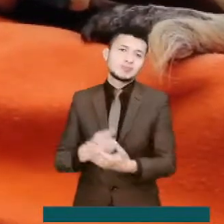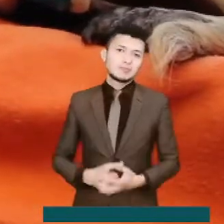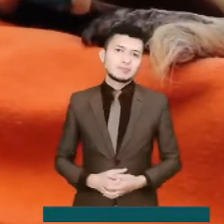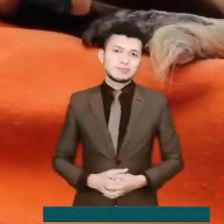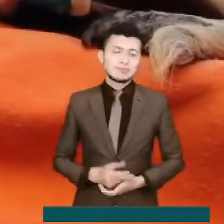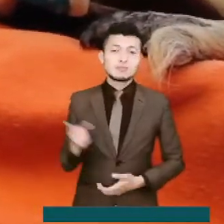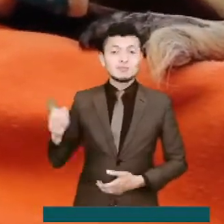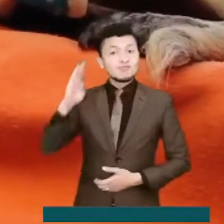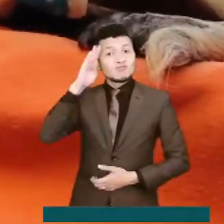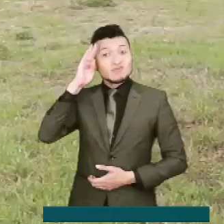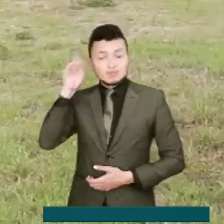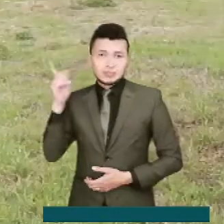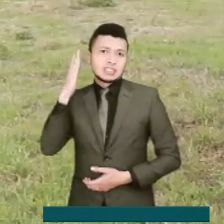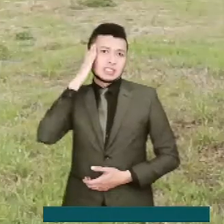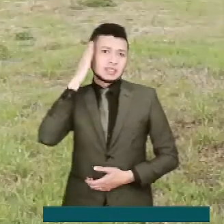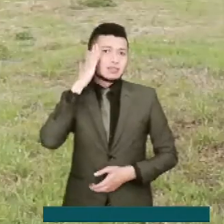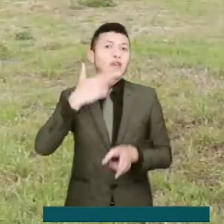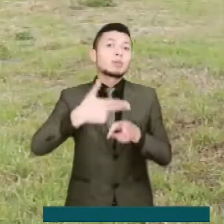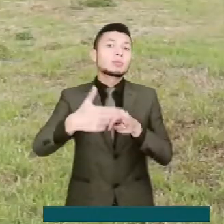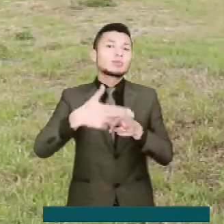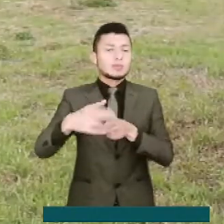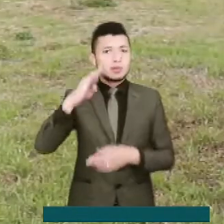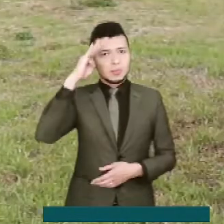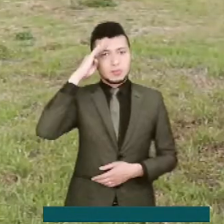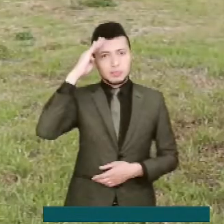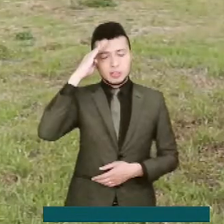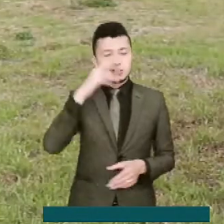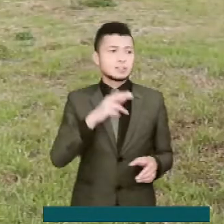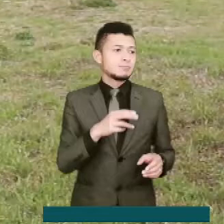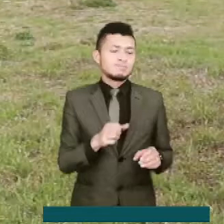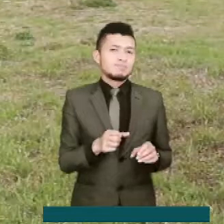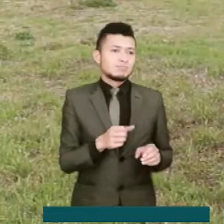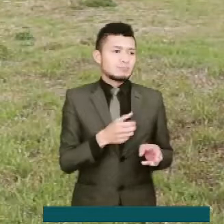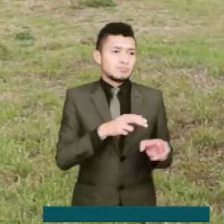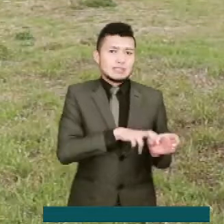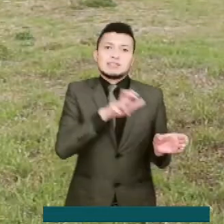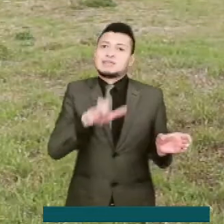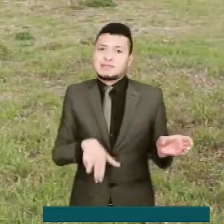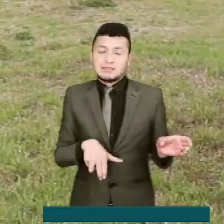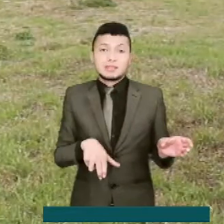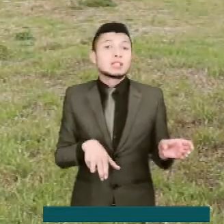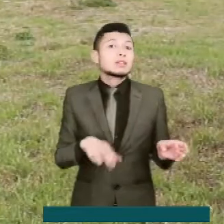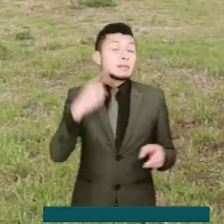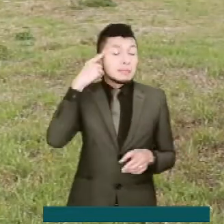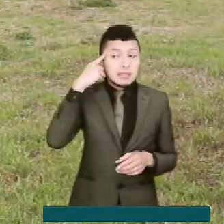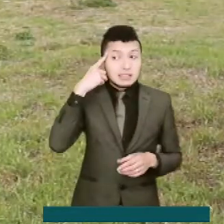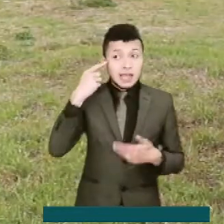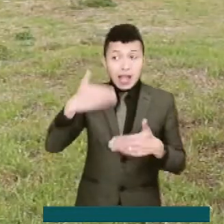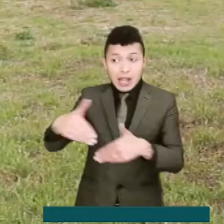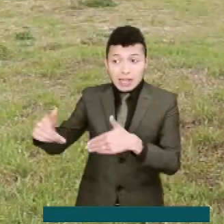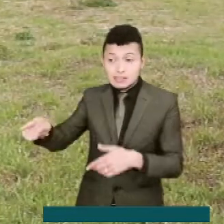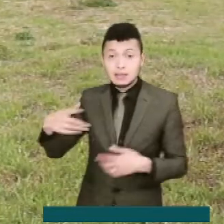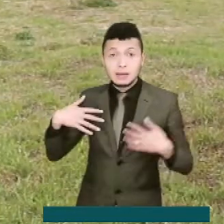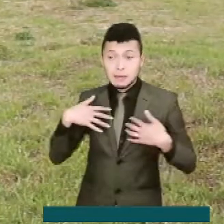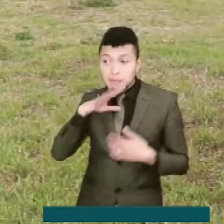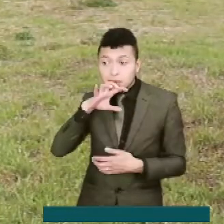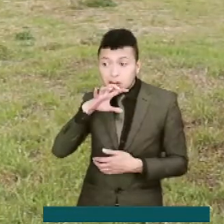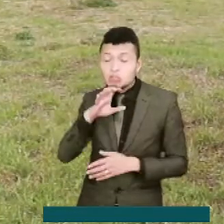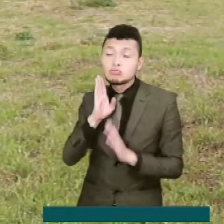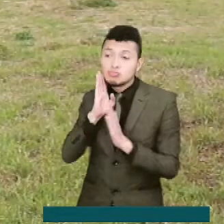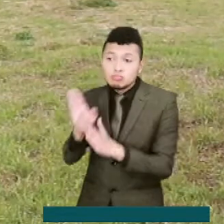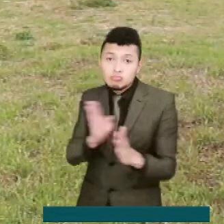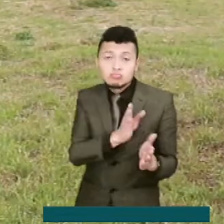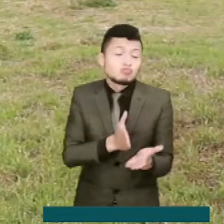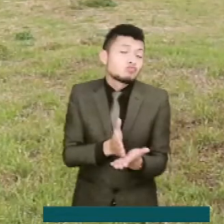en condición de calle. Este patrullero sabe que algún día tendrá que retirarse de la Policía Nacional, pero asegura que su misión con los perritos